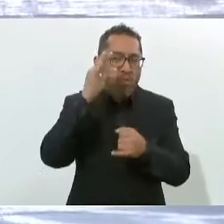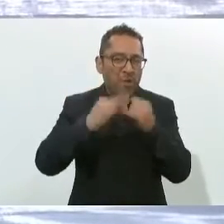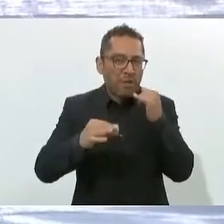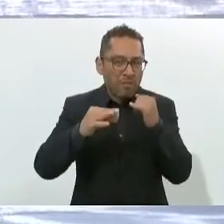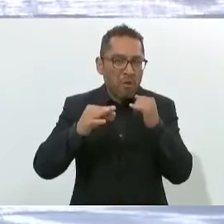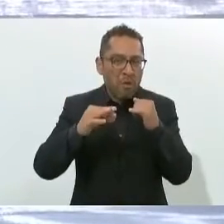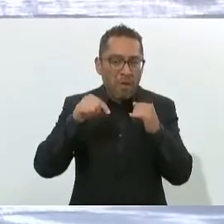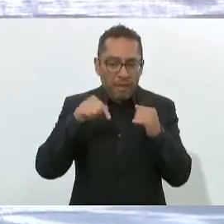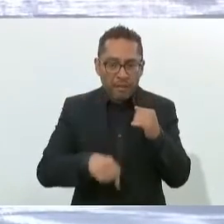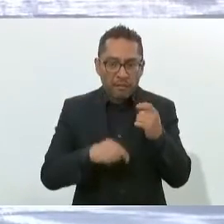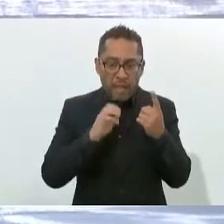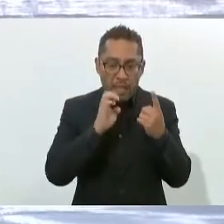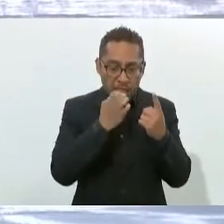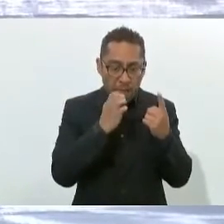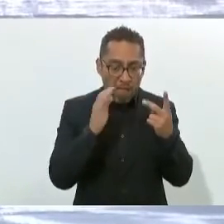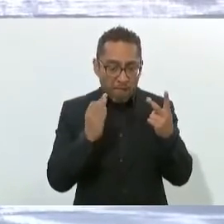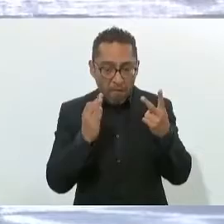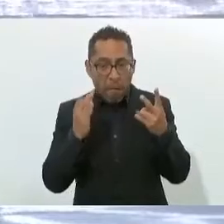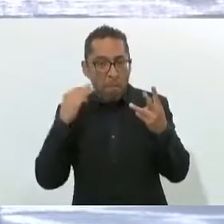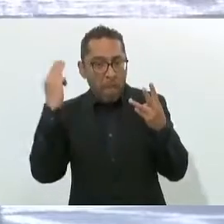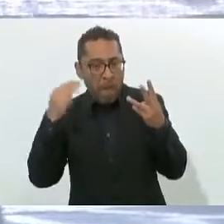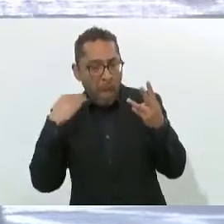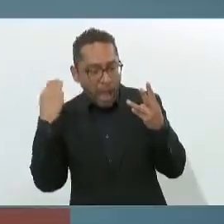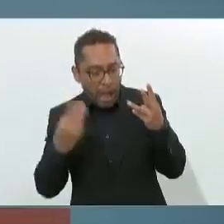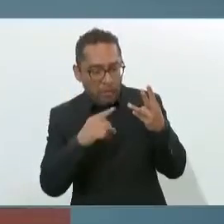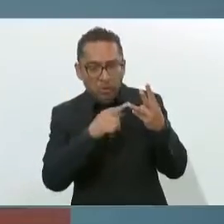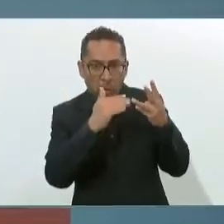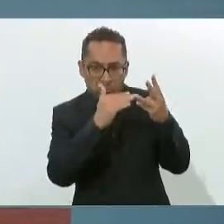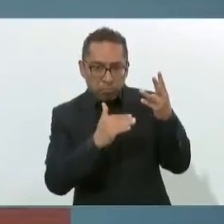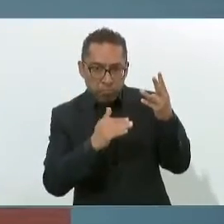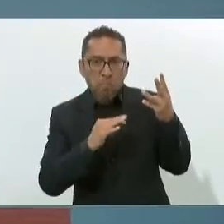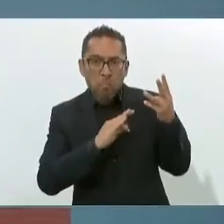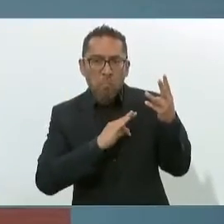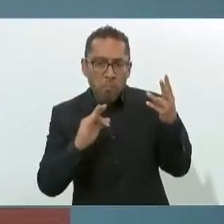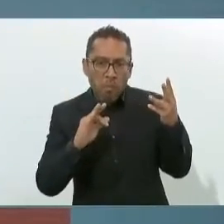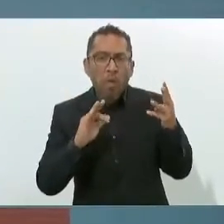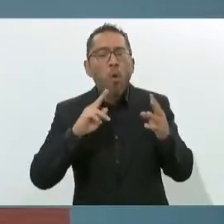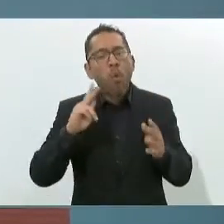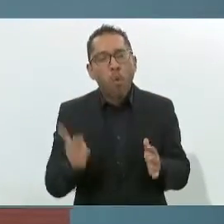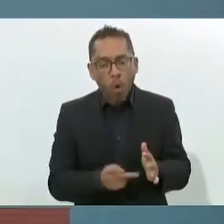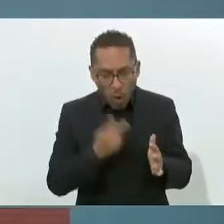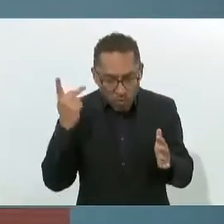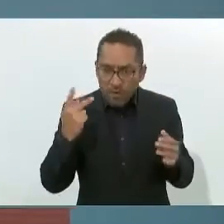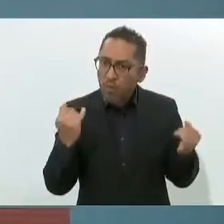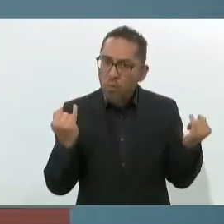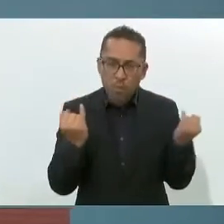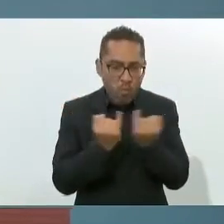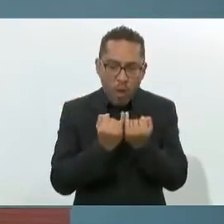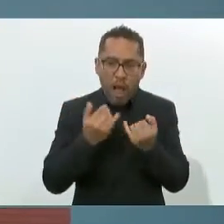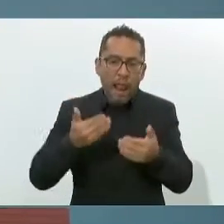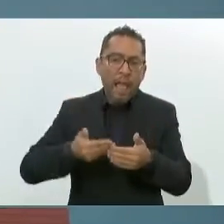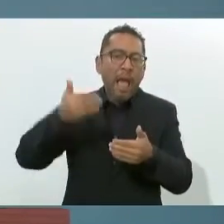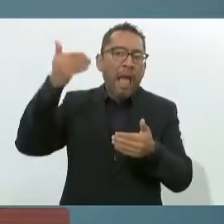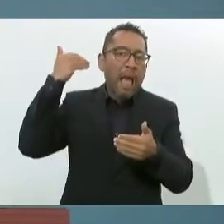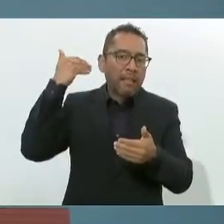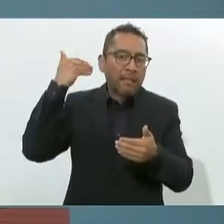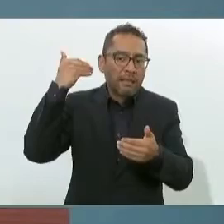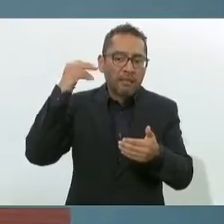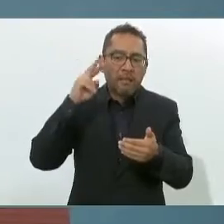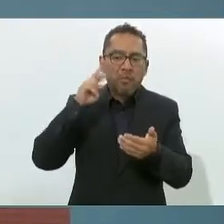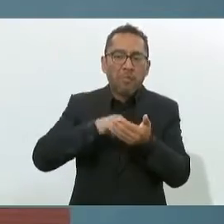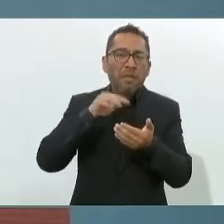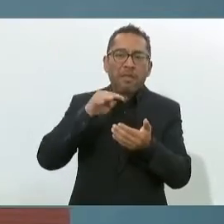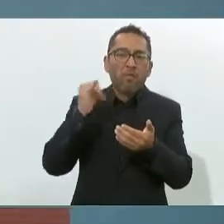el primer trimestre de este año, vamos a estar otra vez como antes de la pandemia,